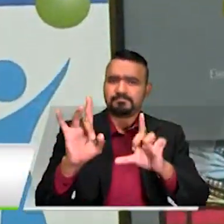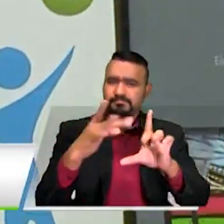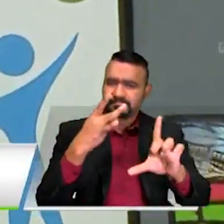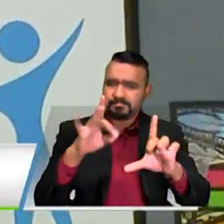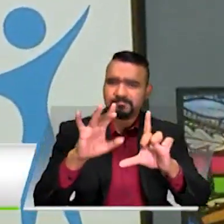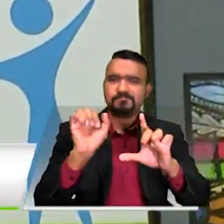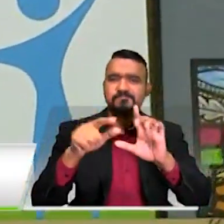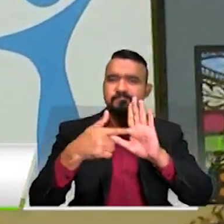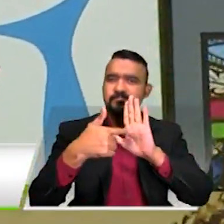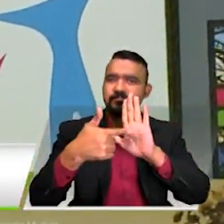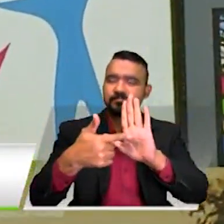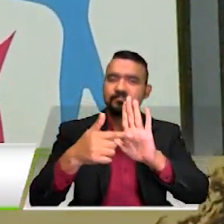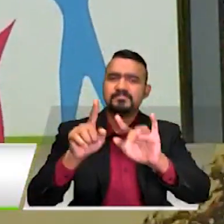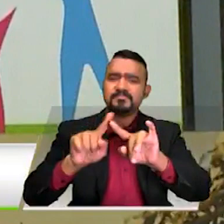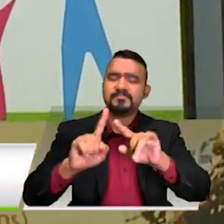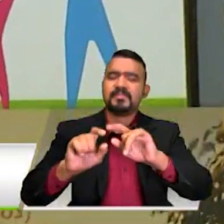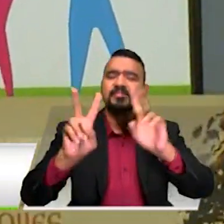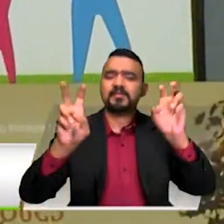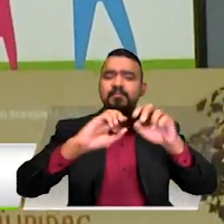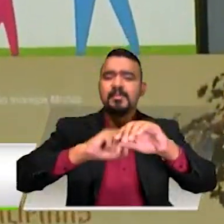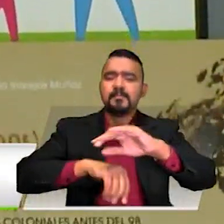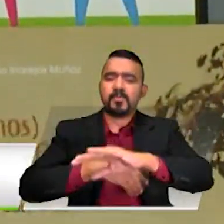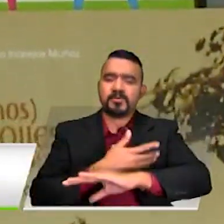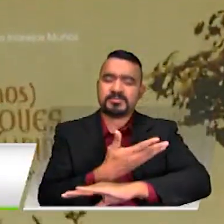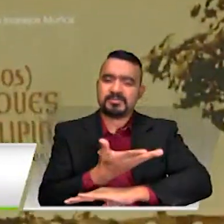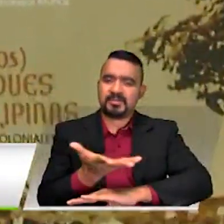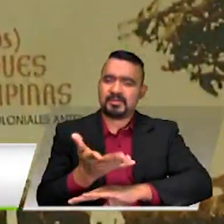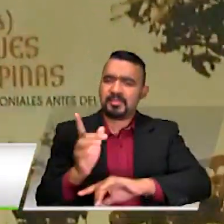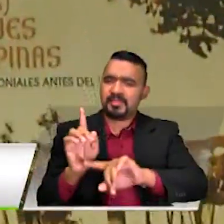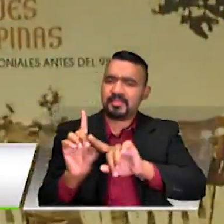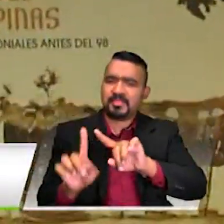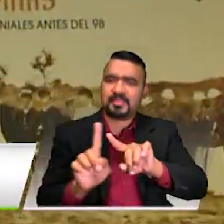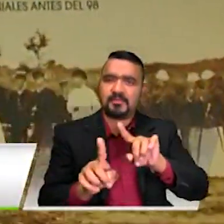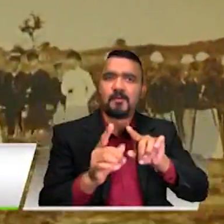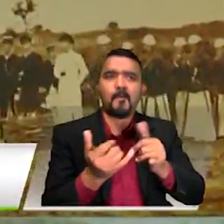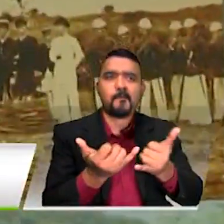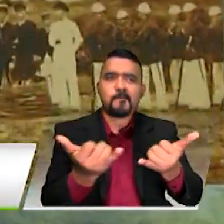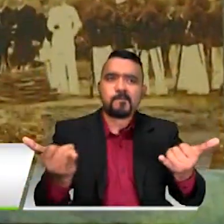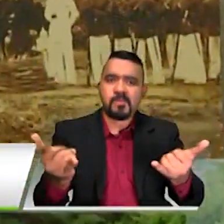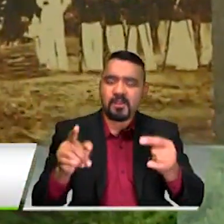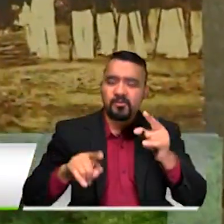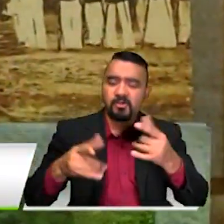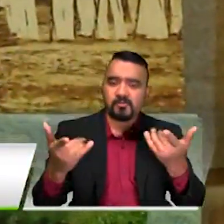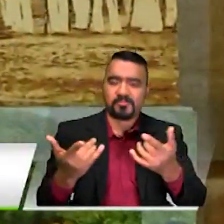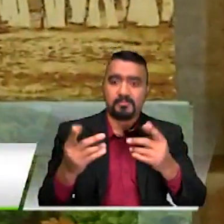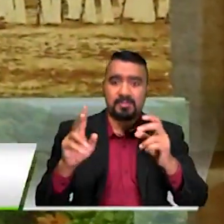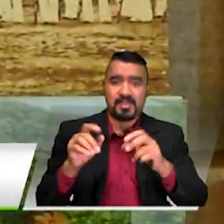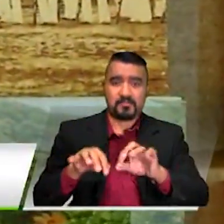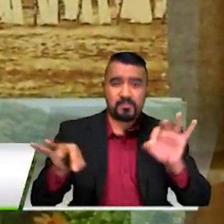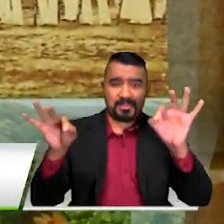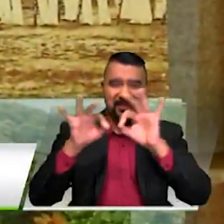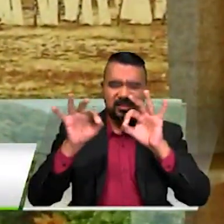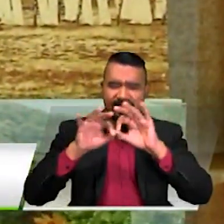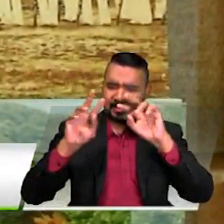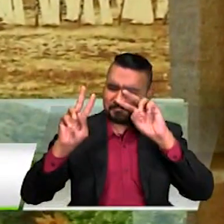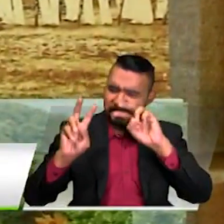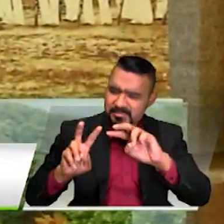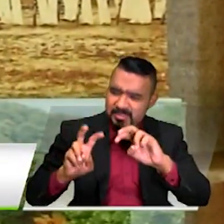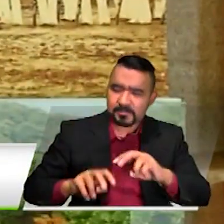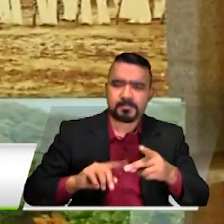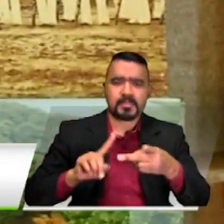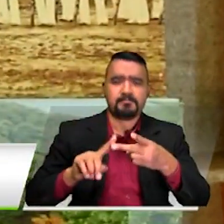creación de la poesía desde otros sentidos realidades paralelas en la ciencia y la literatura más de